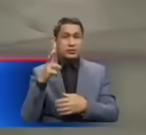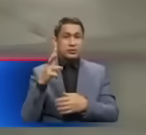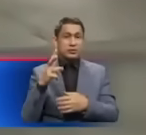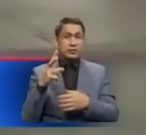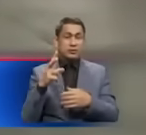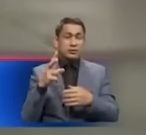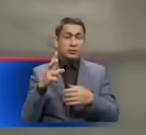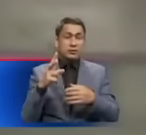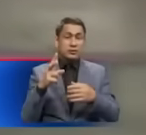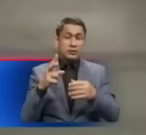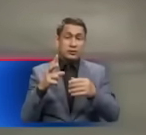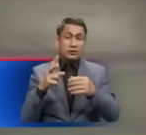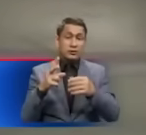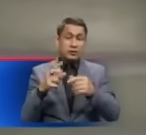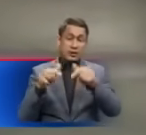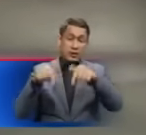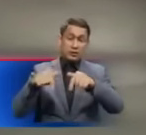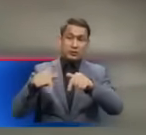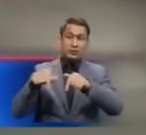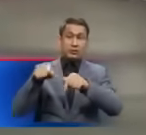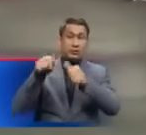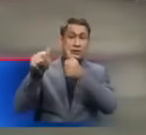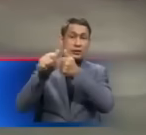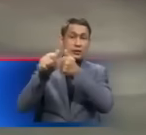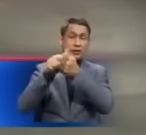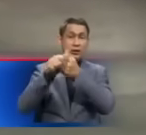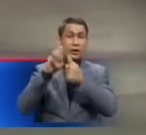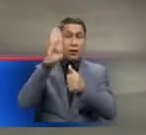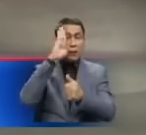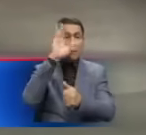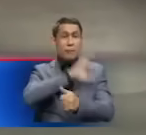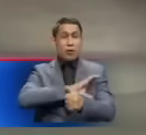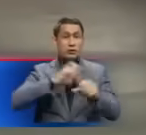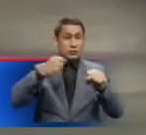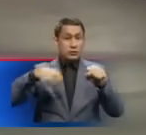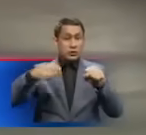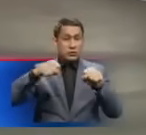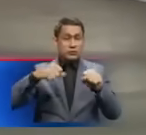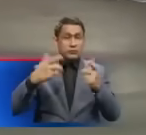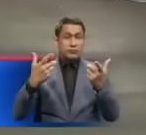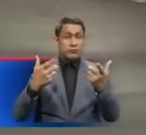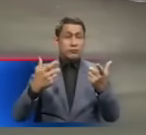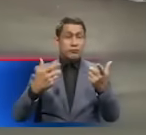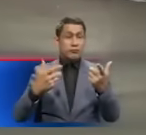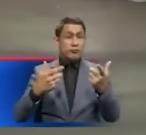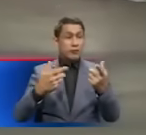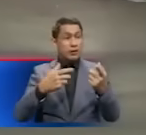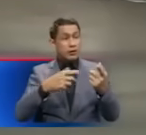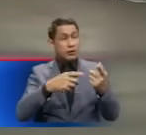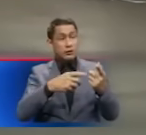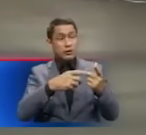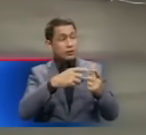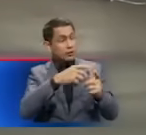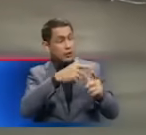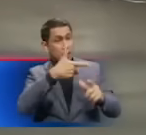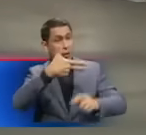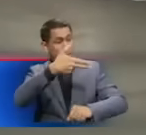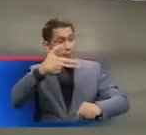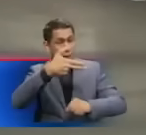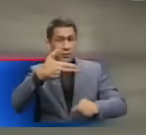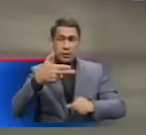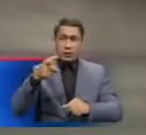un motorizado. Y el motorizado, al escuchar que ya tiene que están balas, porque él escuchó la bala, el motorizado,